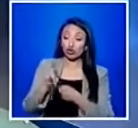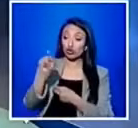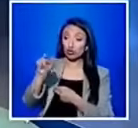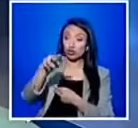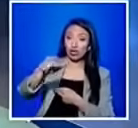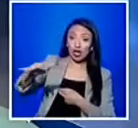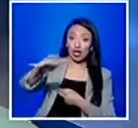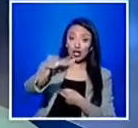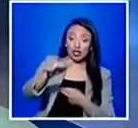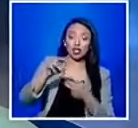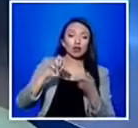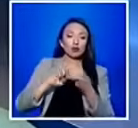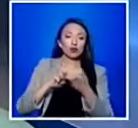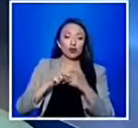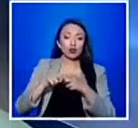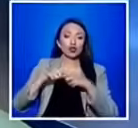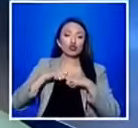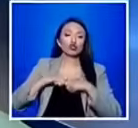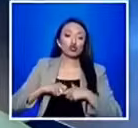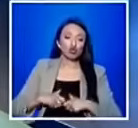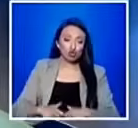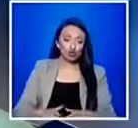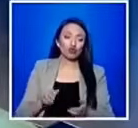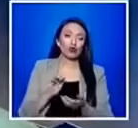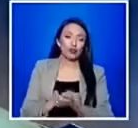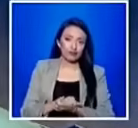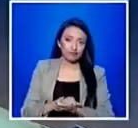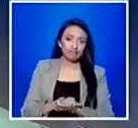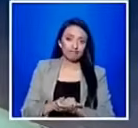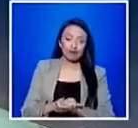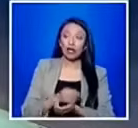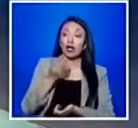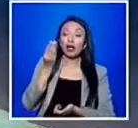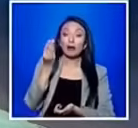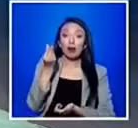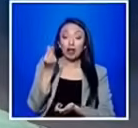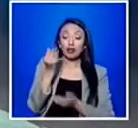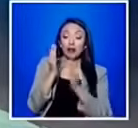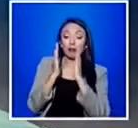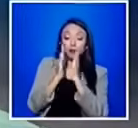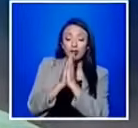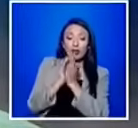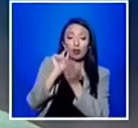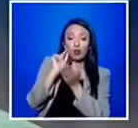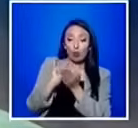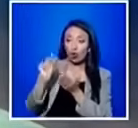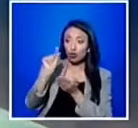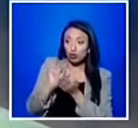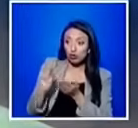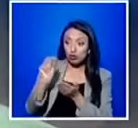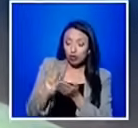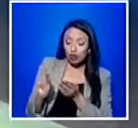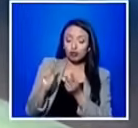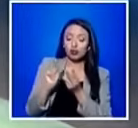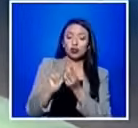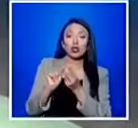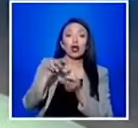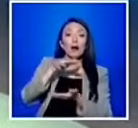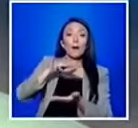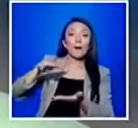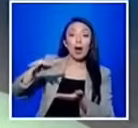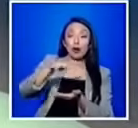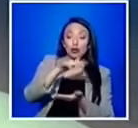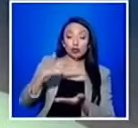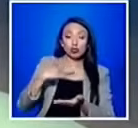son extorsionados, negocios... Las vacunas. Exacto, que conviven justamente con los delincuentes, barrios que están asediados por